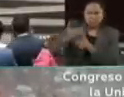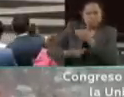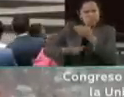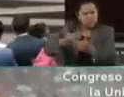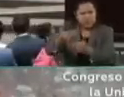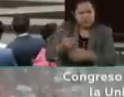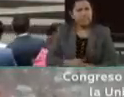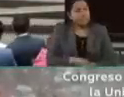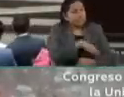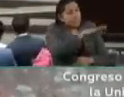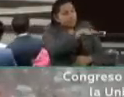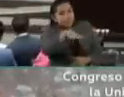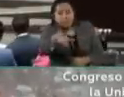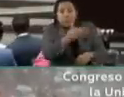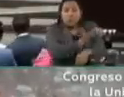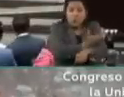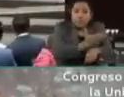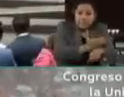Compañeros de...